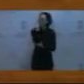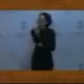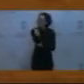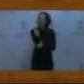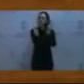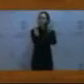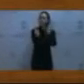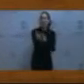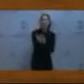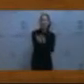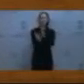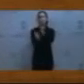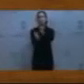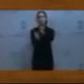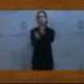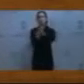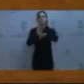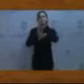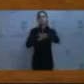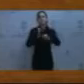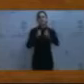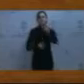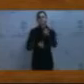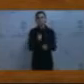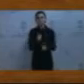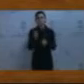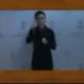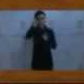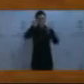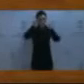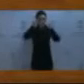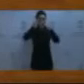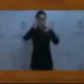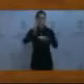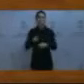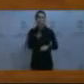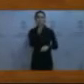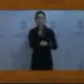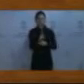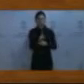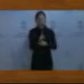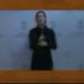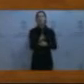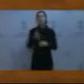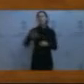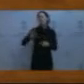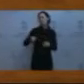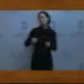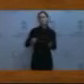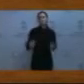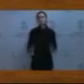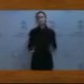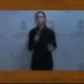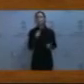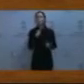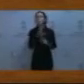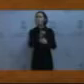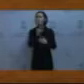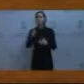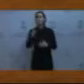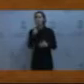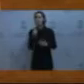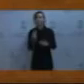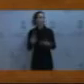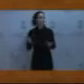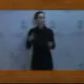una partida destinada a unas oposiciones en educación primaria. Nosotros votamos el botón del sí, apretamos el botón del sí. La portavoz de Izquierda Unida no, pero